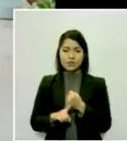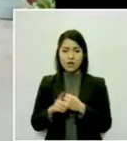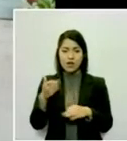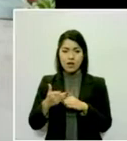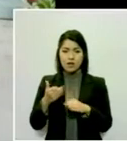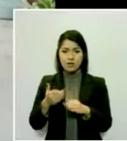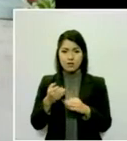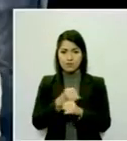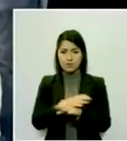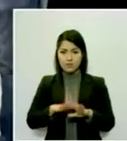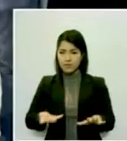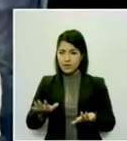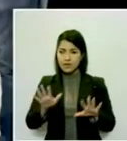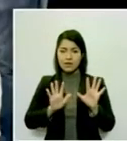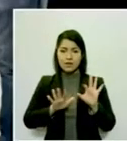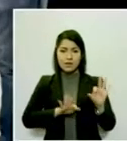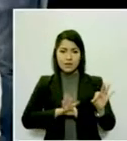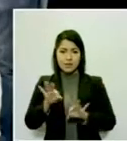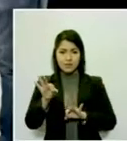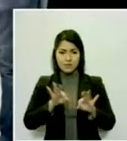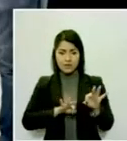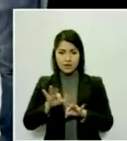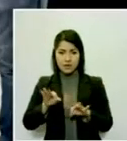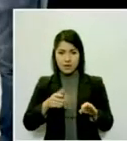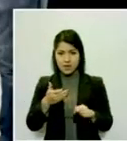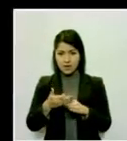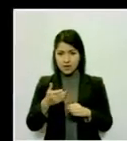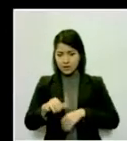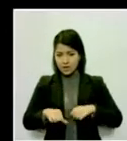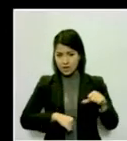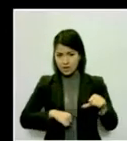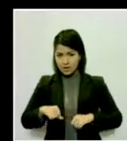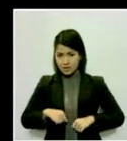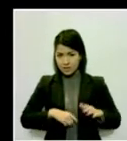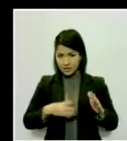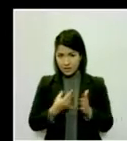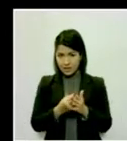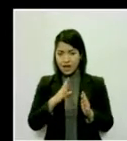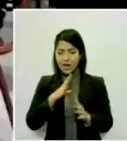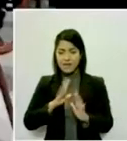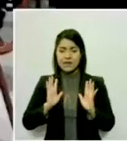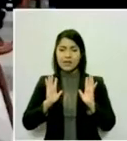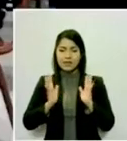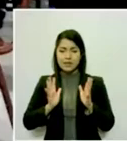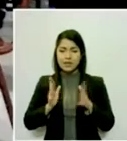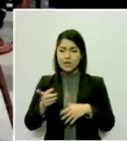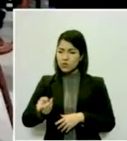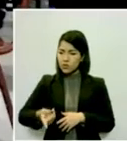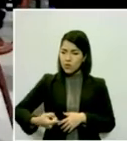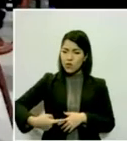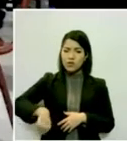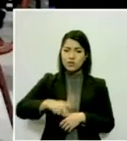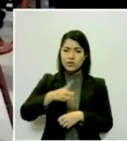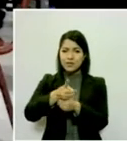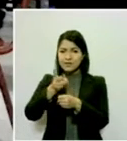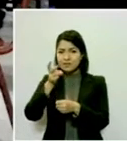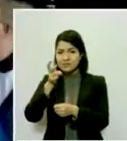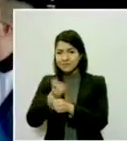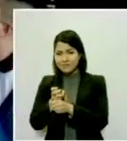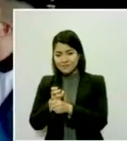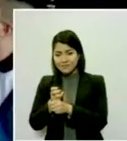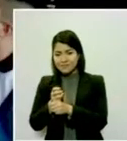ahorita. Están trabajando, hay actividades, hay clases. Y nosotros más bien invitamos